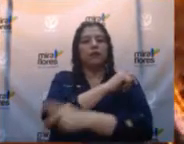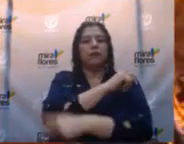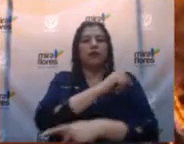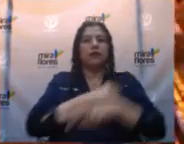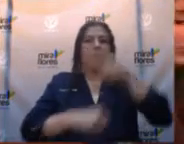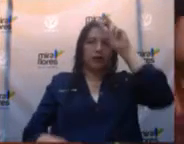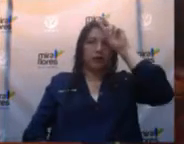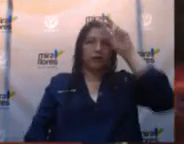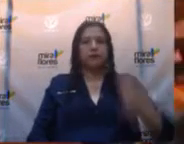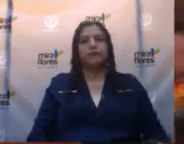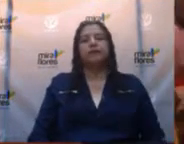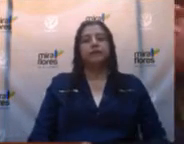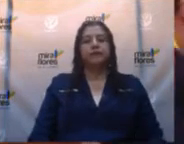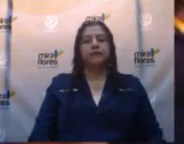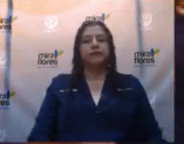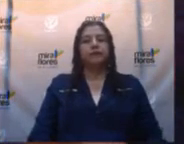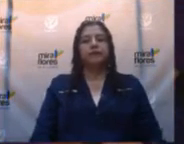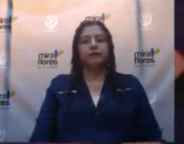del Perú.